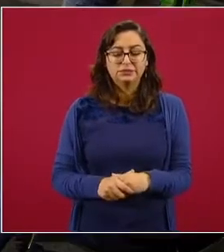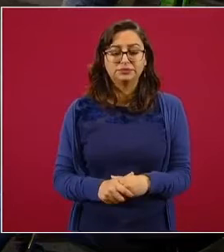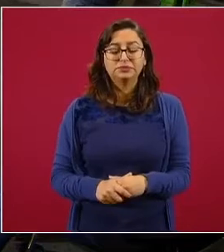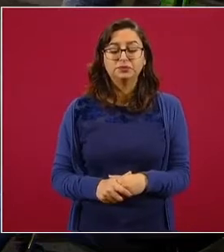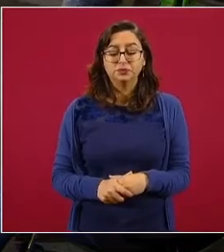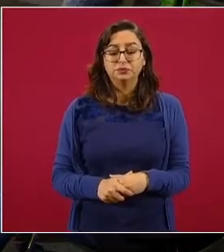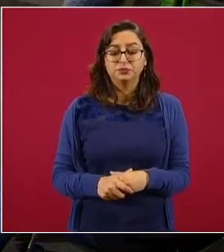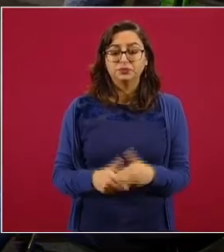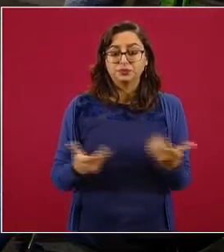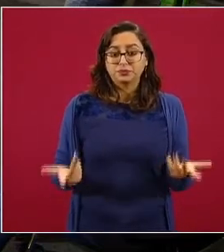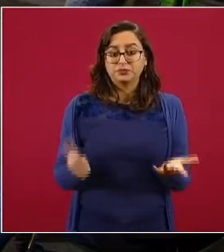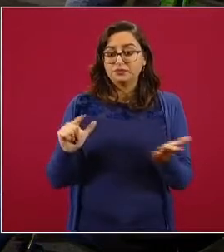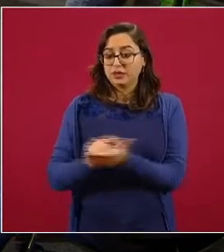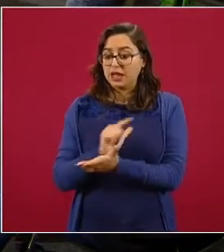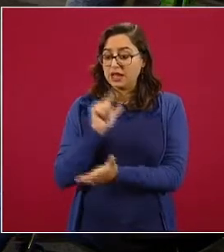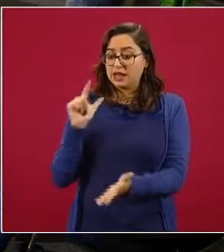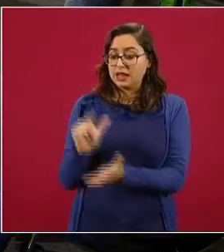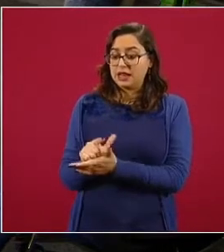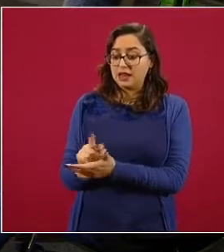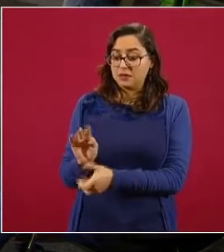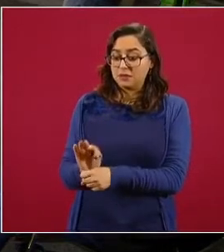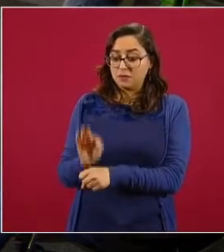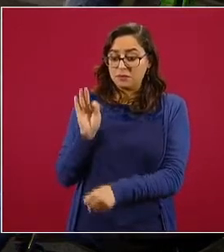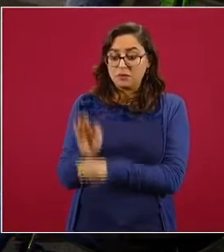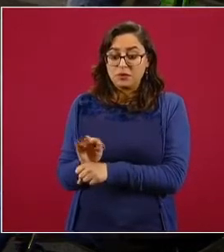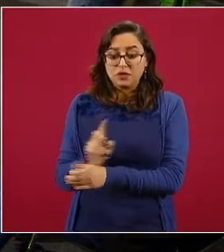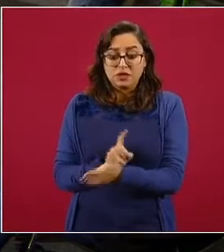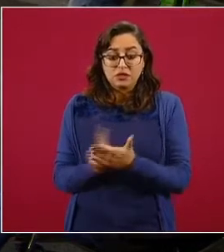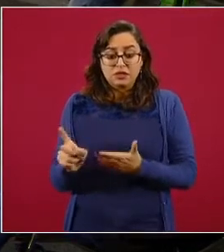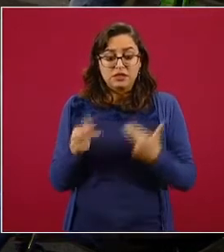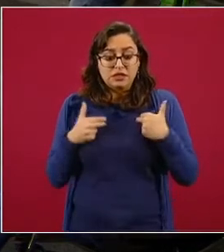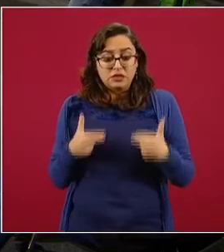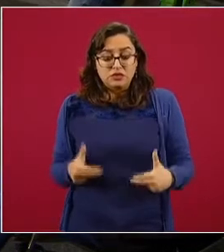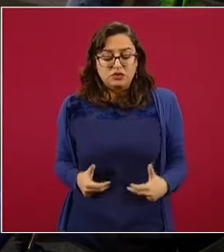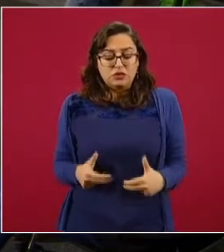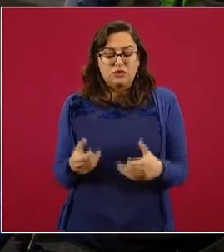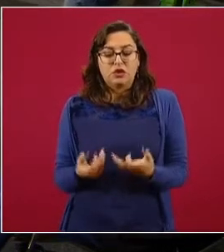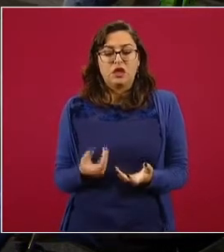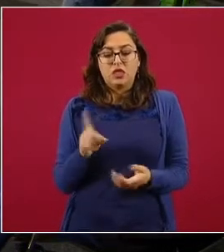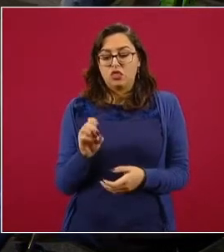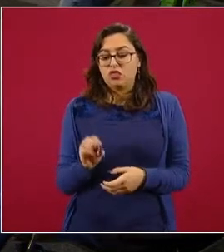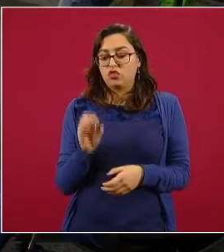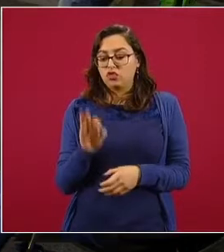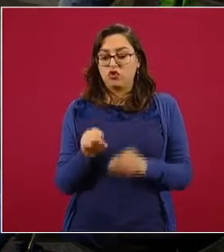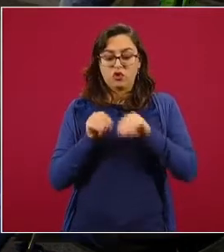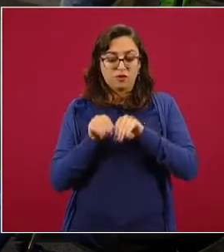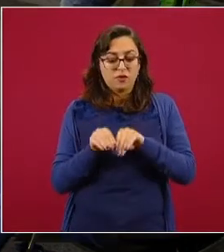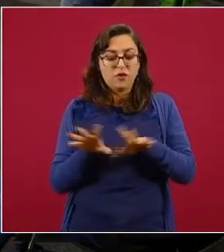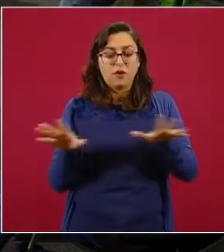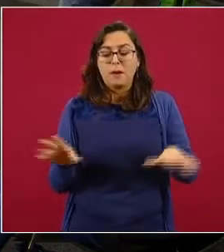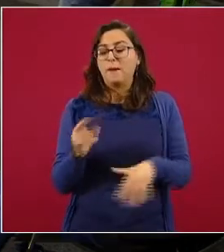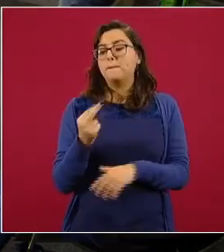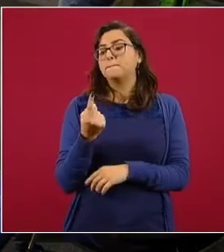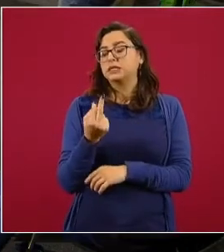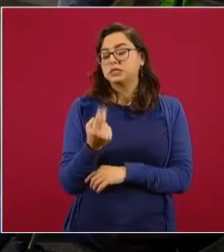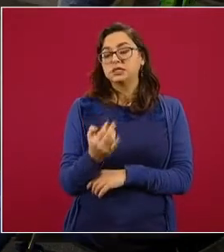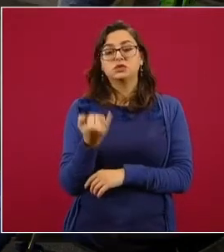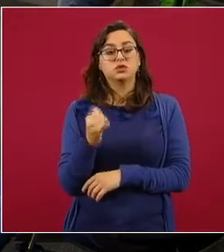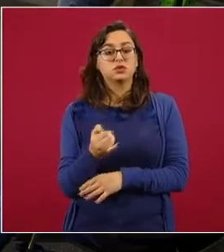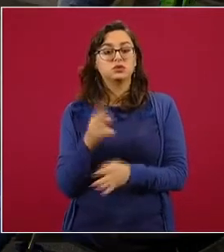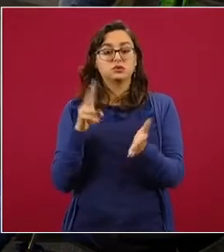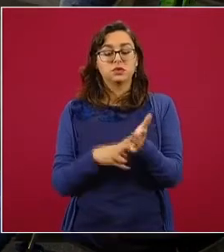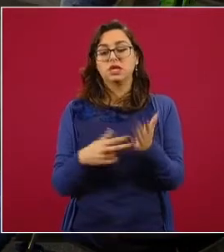emana porque la Ley de Protección de Personas Defensoras de los Derechos Humanos, publicada en el Diario Oficial de la Federación el 25 de junio